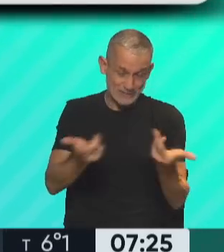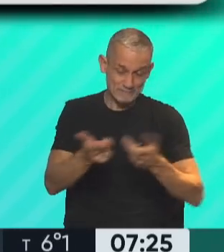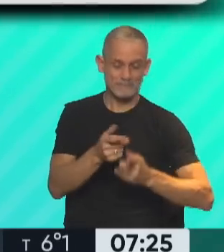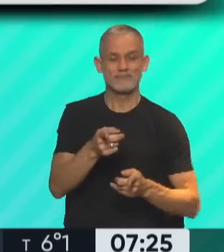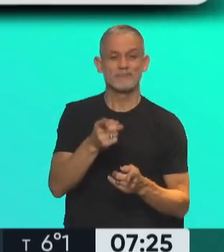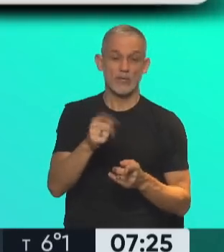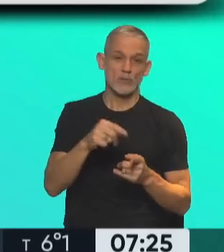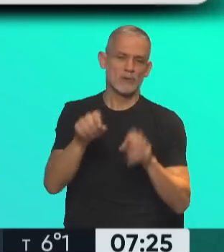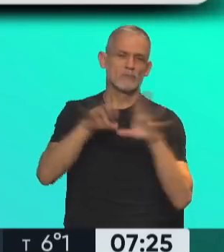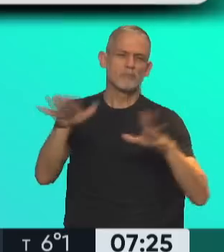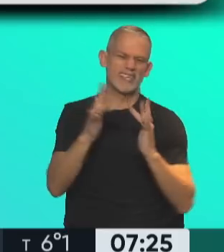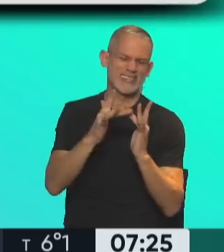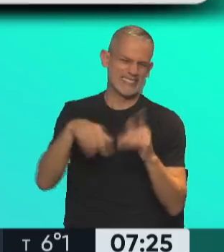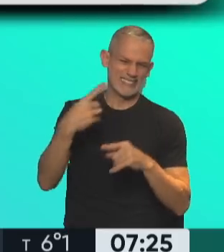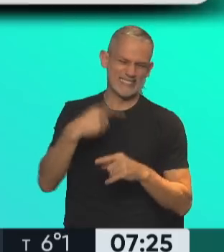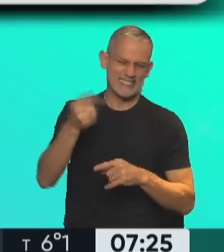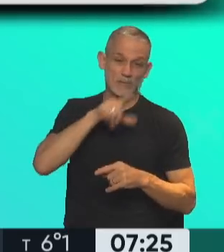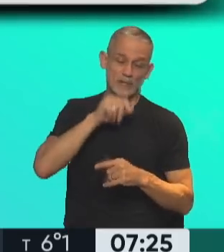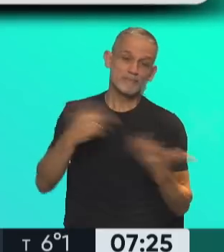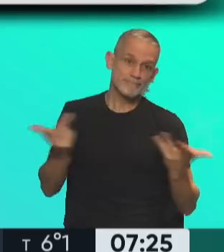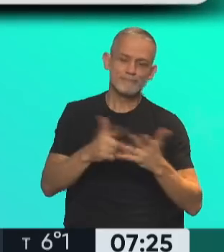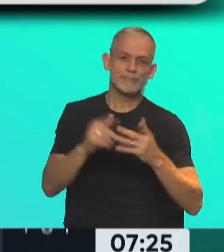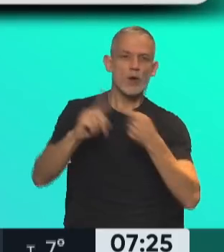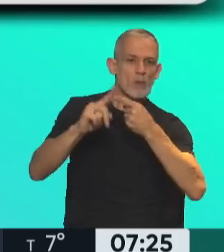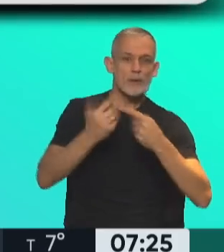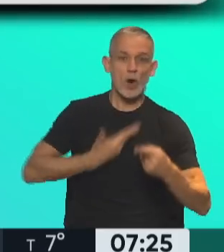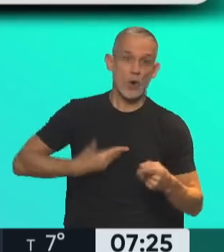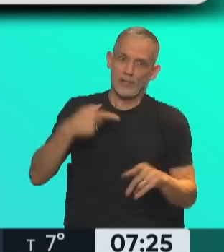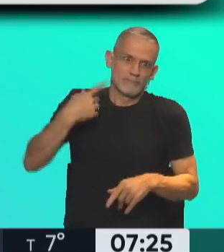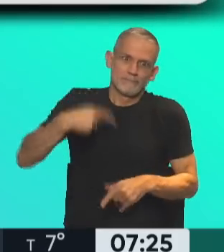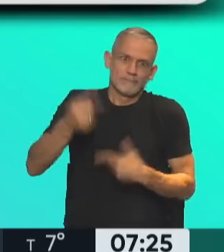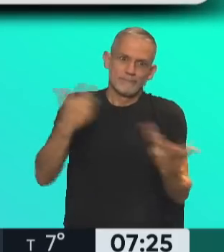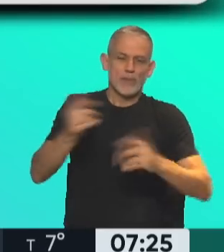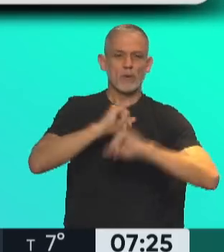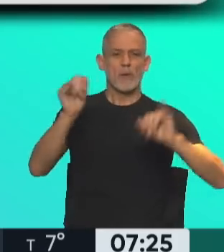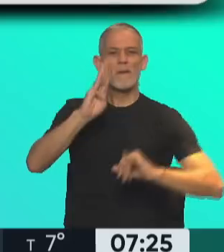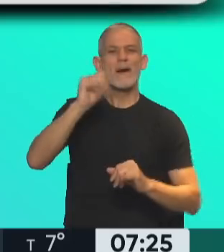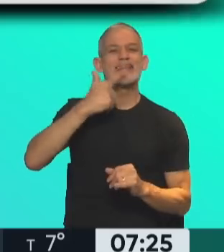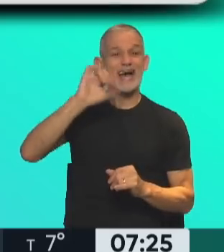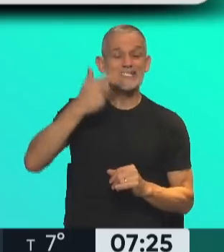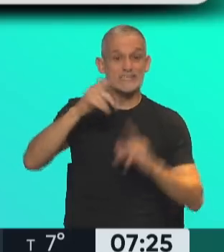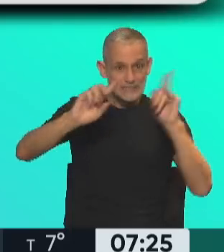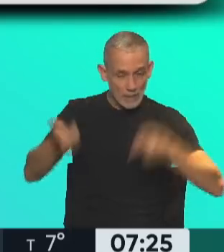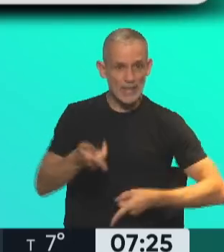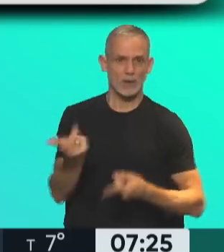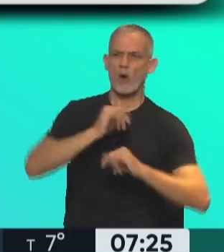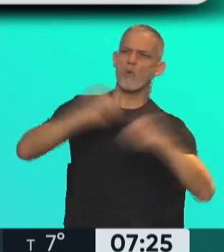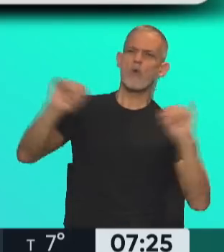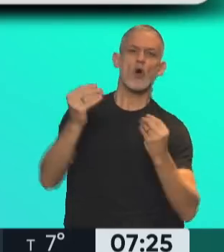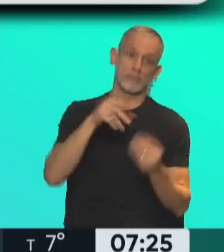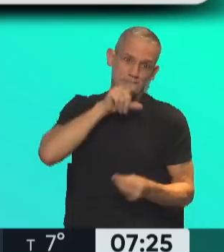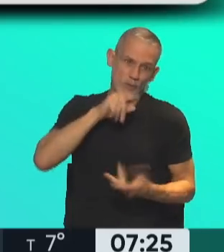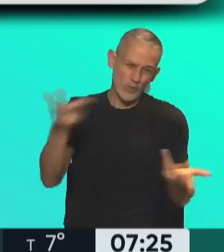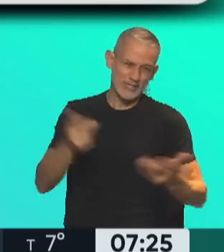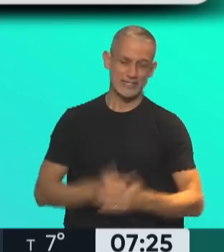Guzmán, las redes sociales han sido hasta ahora gran parte de la comunicación del gobierno. Bueno, el Podemos anuncio de discutir otro Silvina día, Batakis claro. como ministra también a través de Twitter. Por eso, a ver, algunas